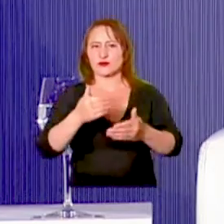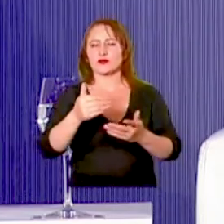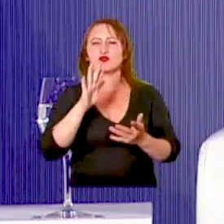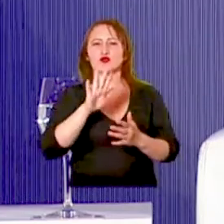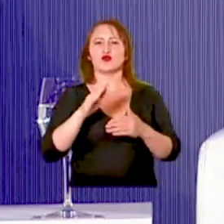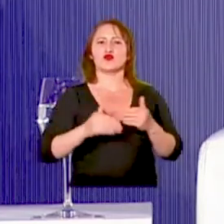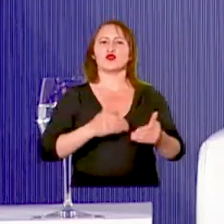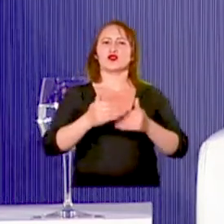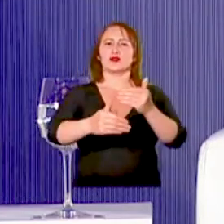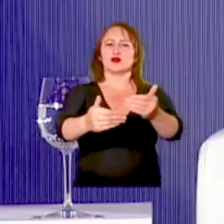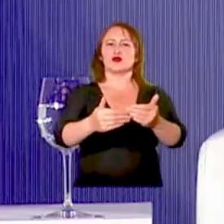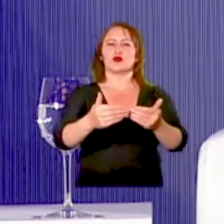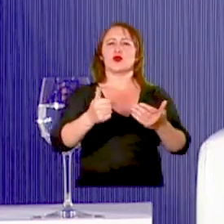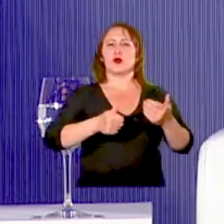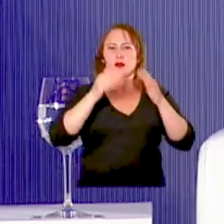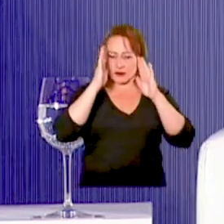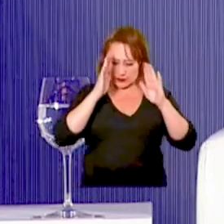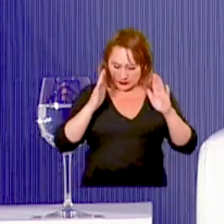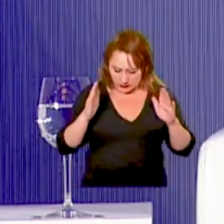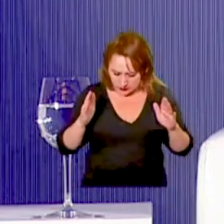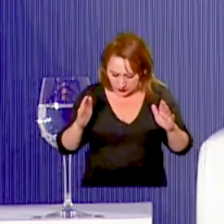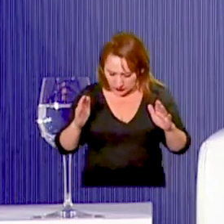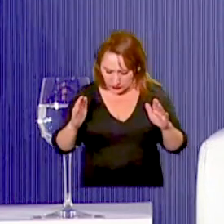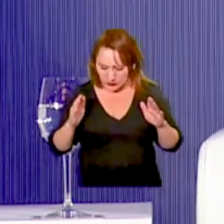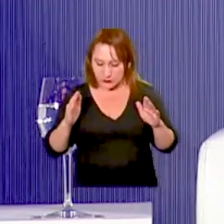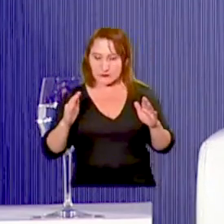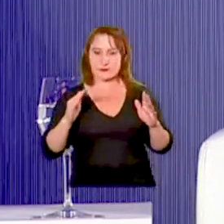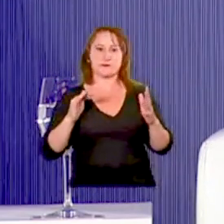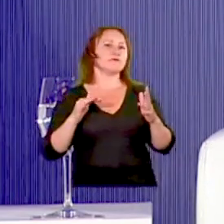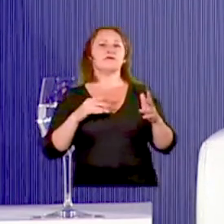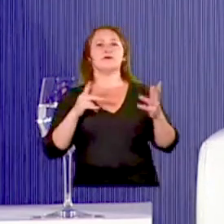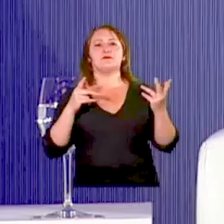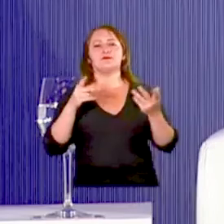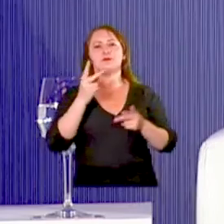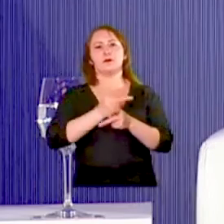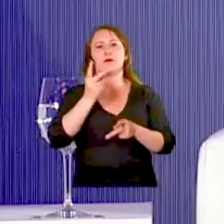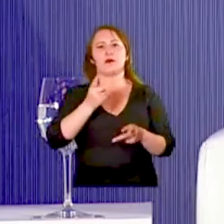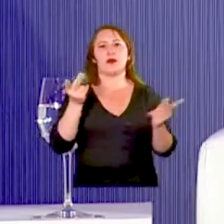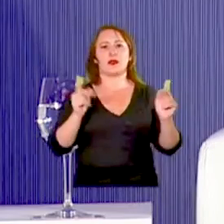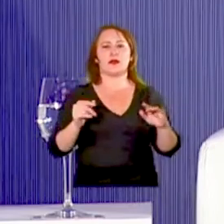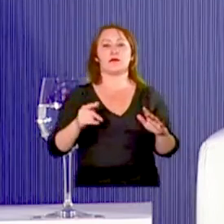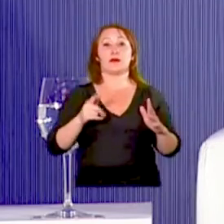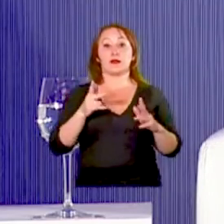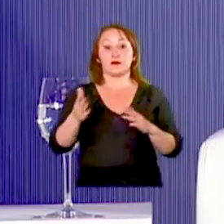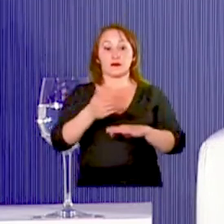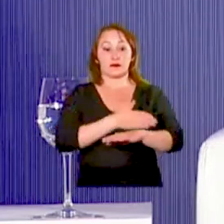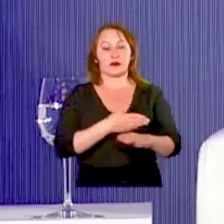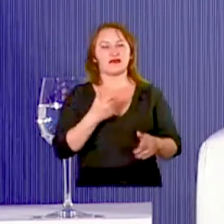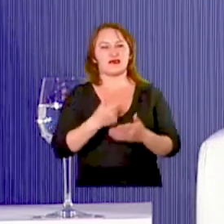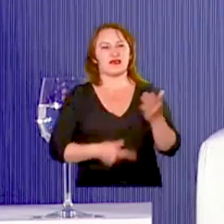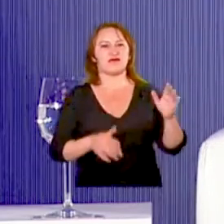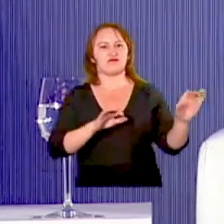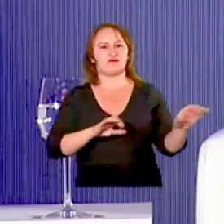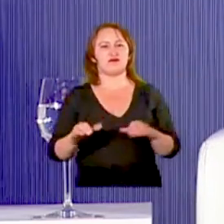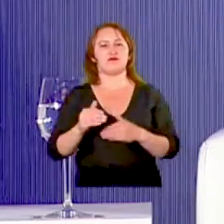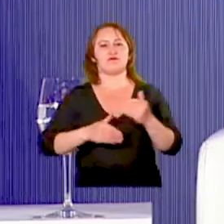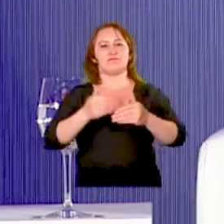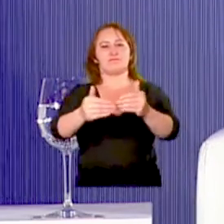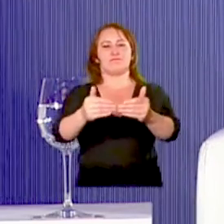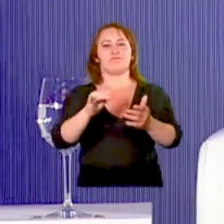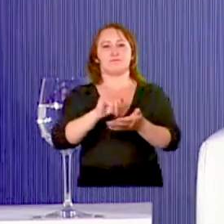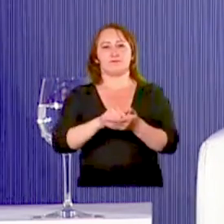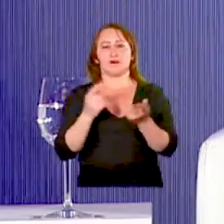de esas etapas de atención del riesgo y las etapas previas que tienen que ver con el conocimiento y la